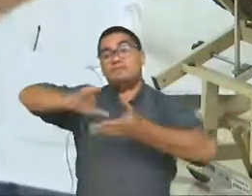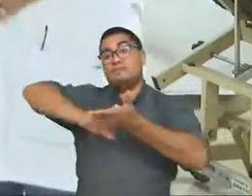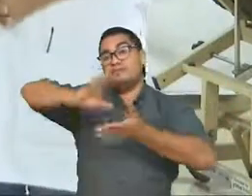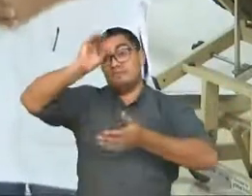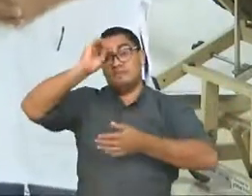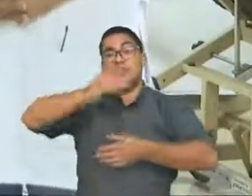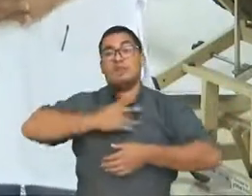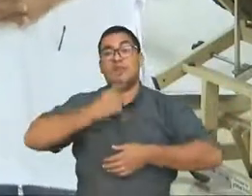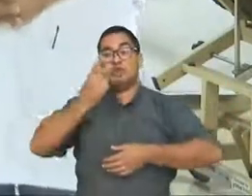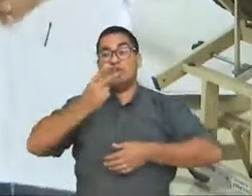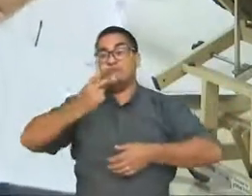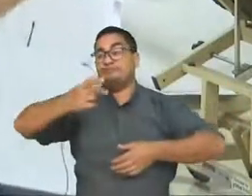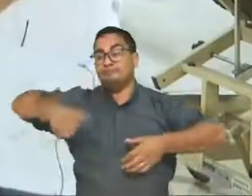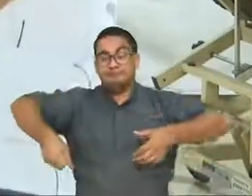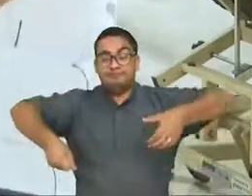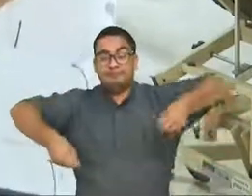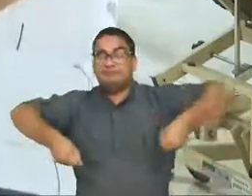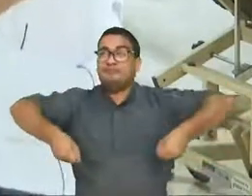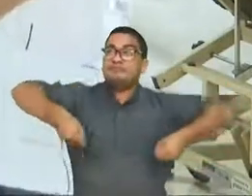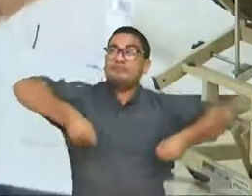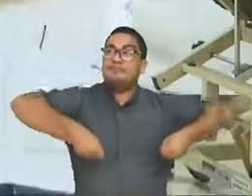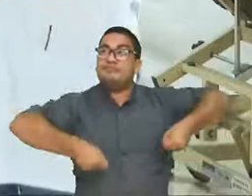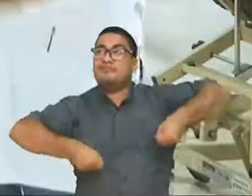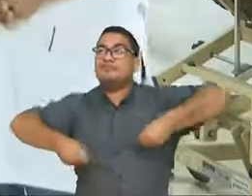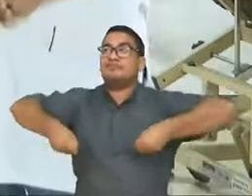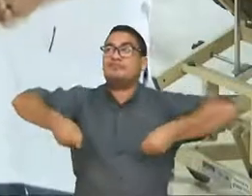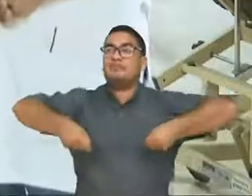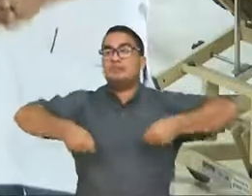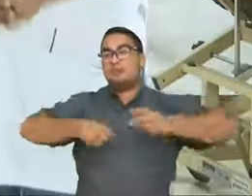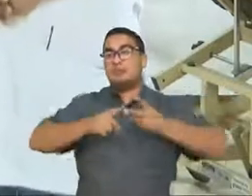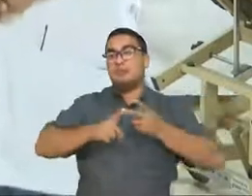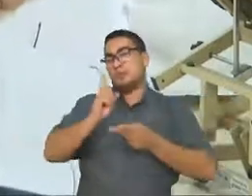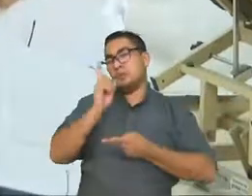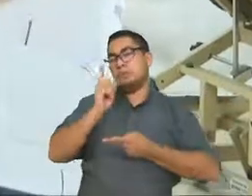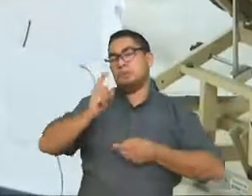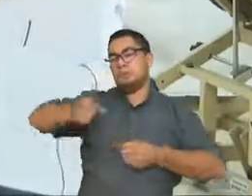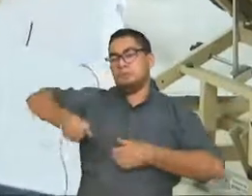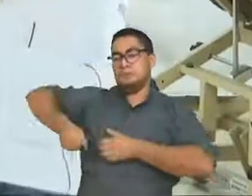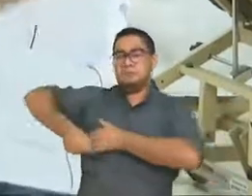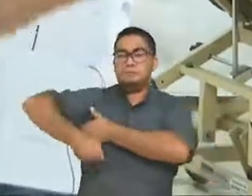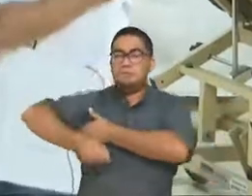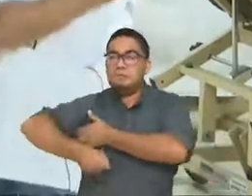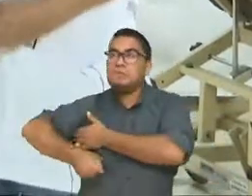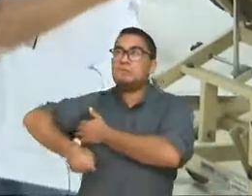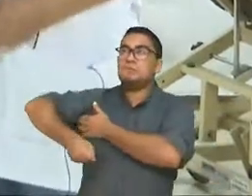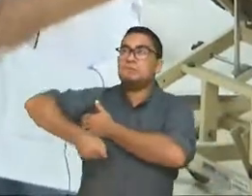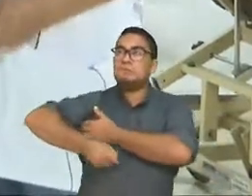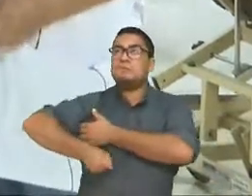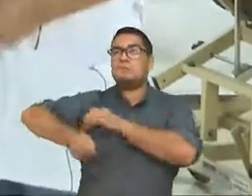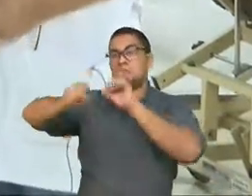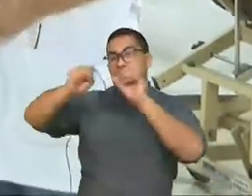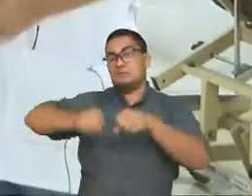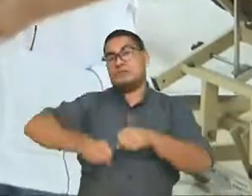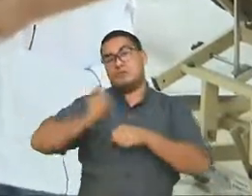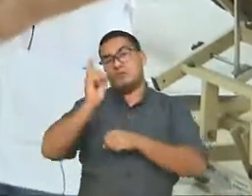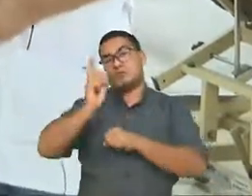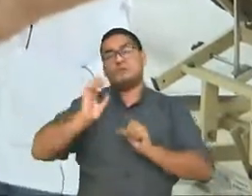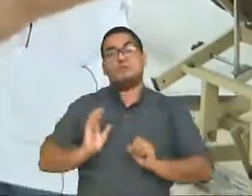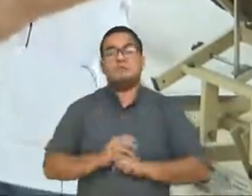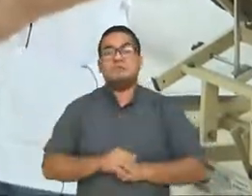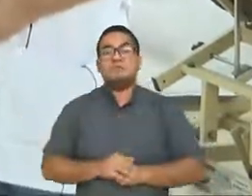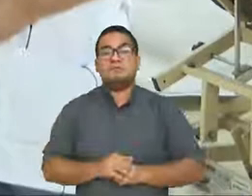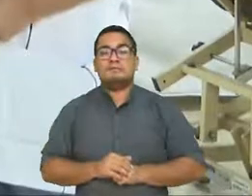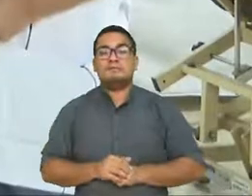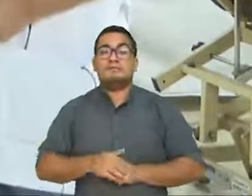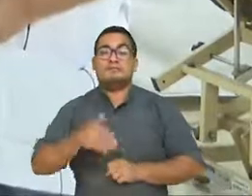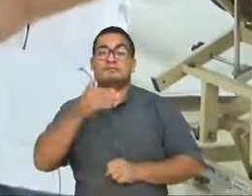usar dos bastones y hay algunos que usan solamente una órtesis y puede usar solamente un bastón. Lo menos grave